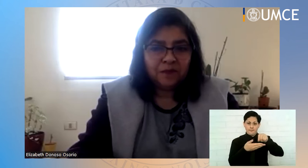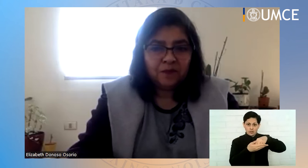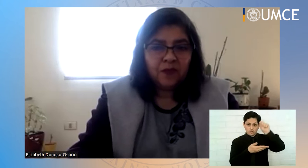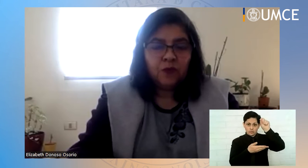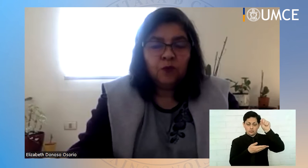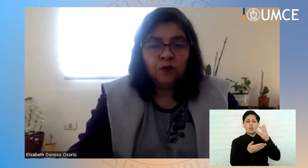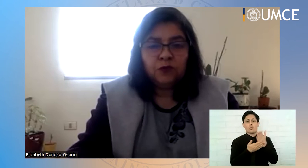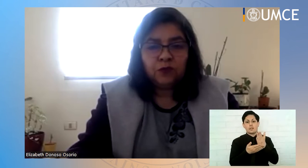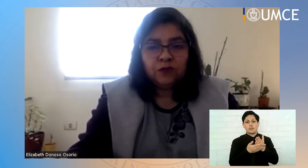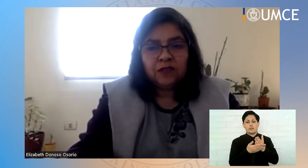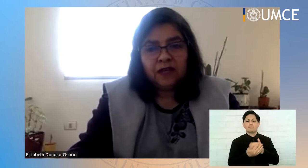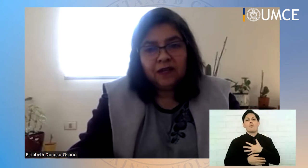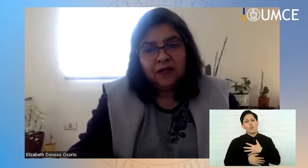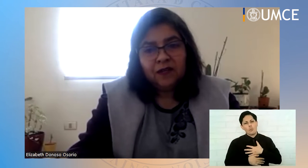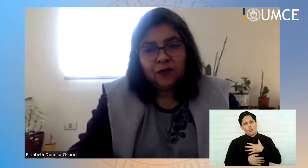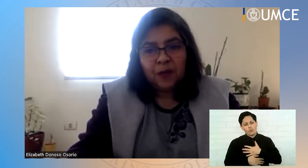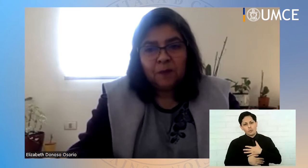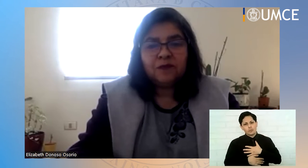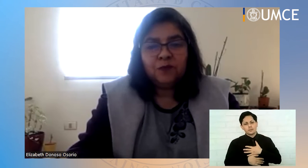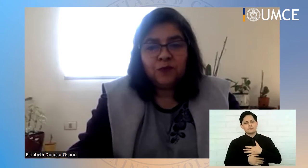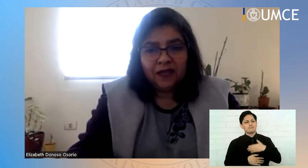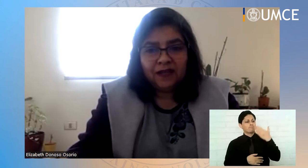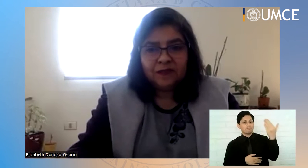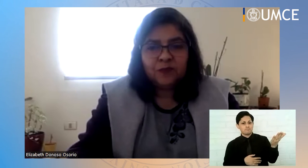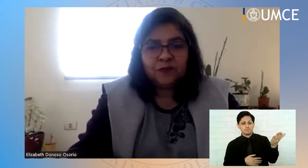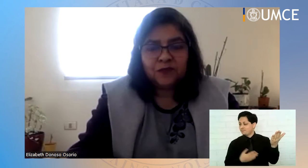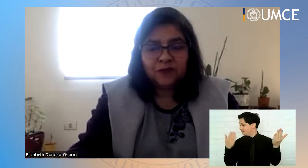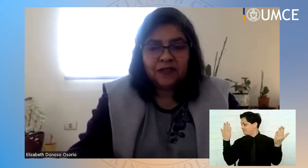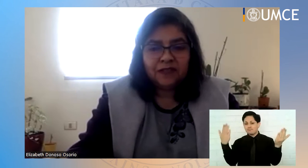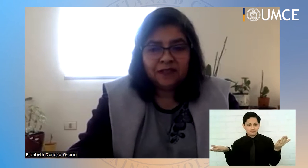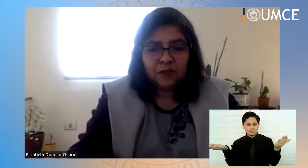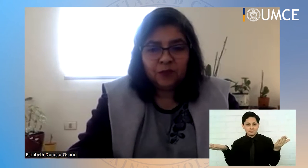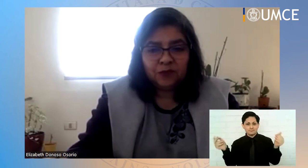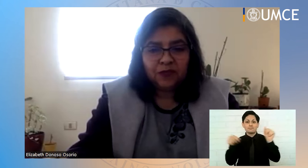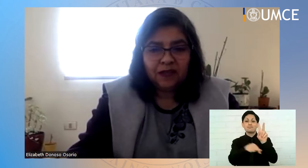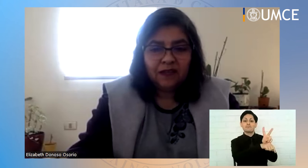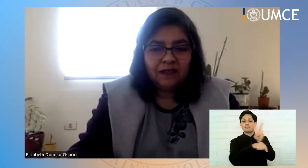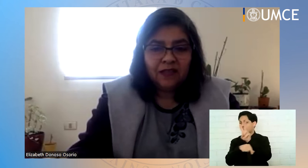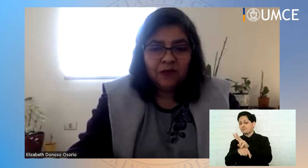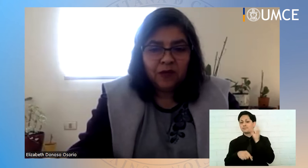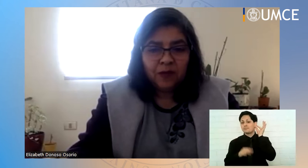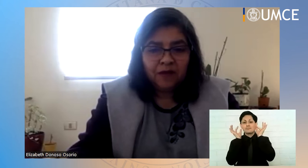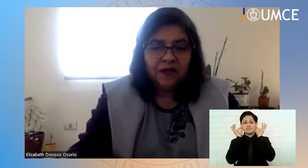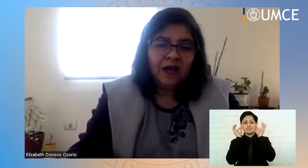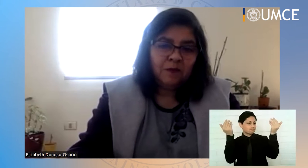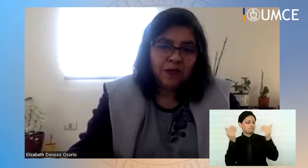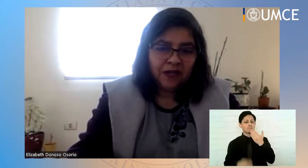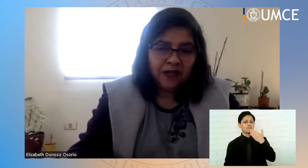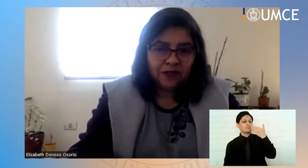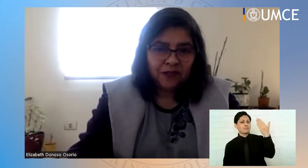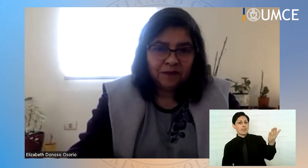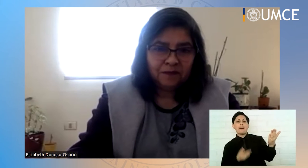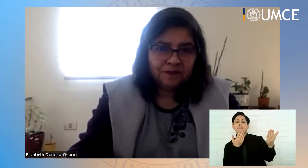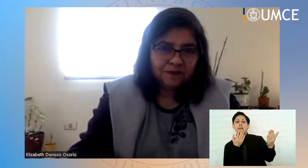educativa. Un gusto contar con ambas mujeres profesoras en esta oportunidad. Devuelvo la palabra a mi